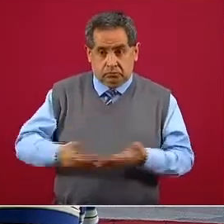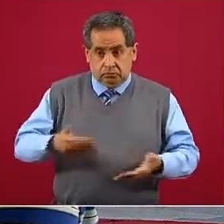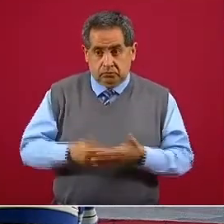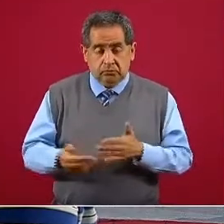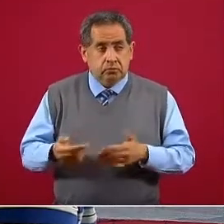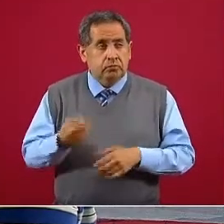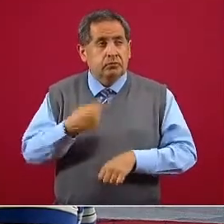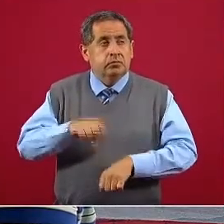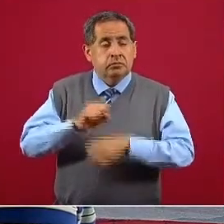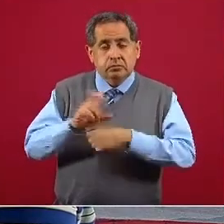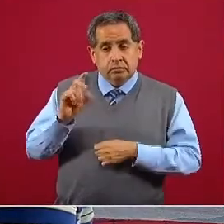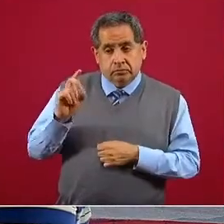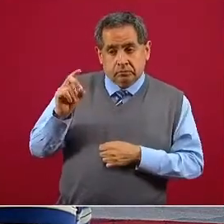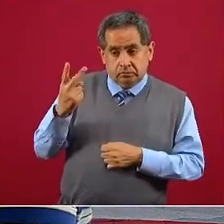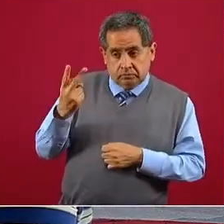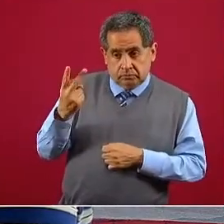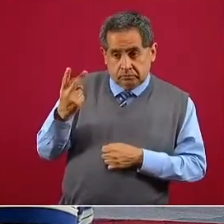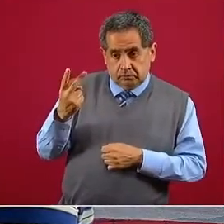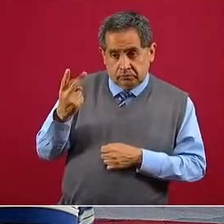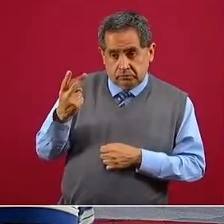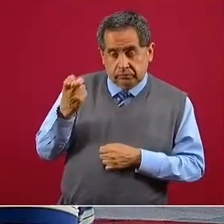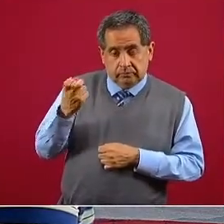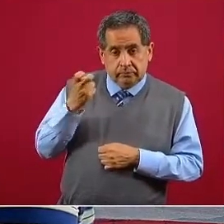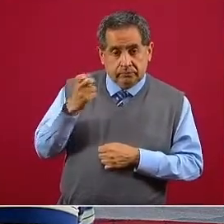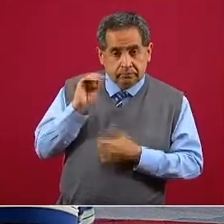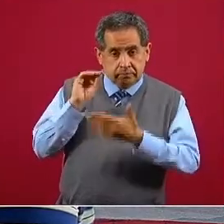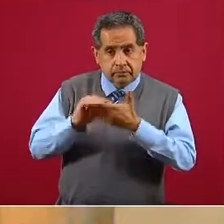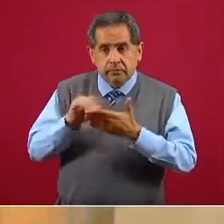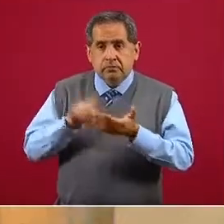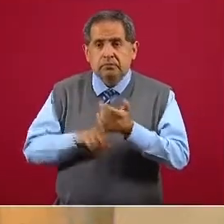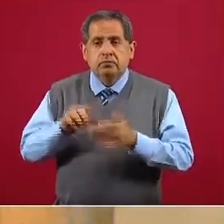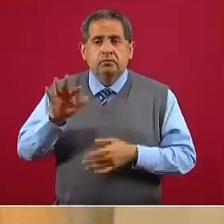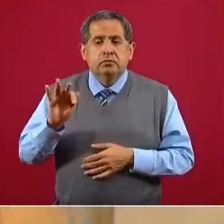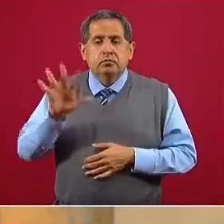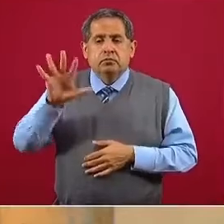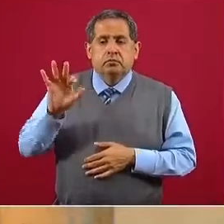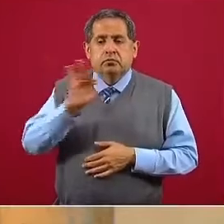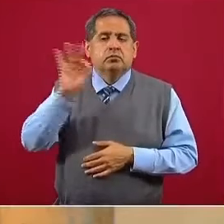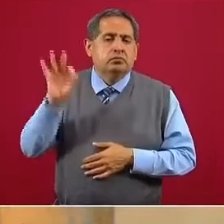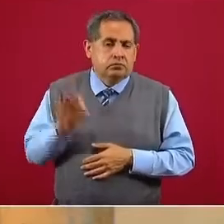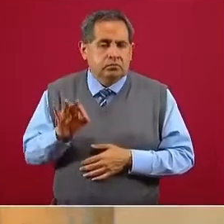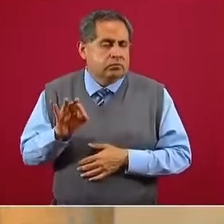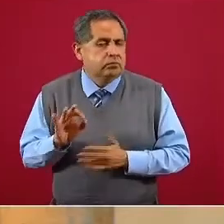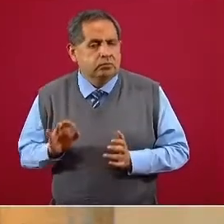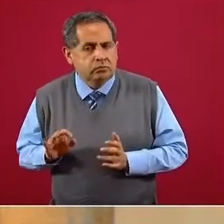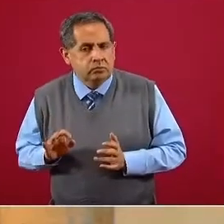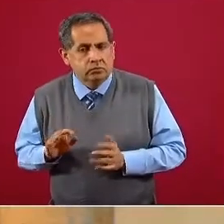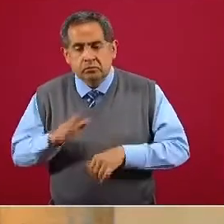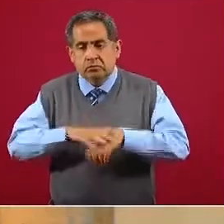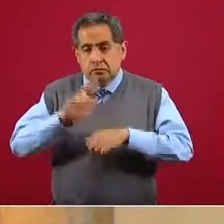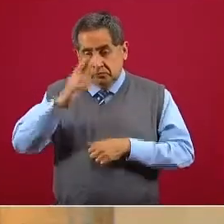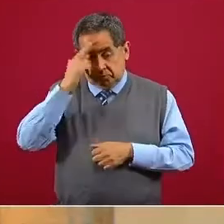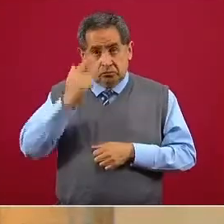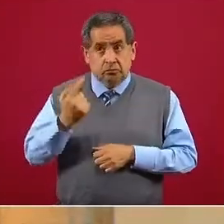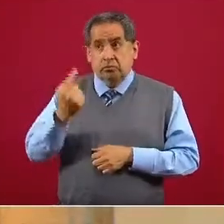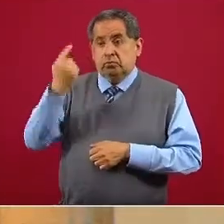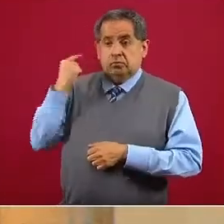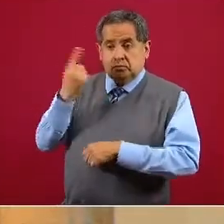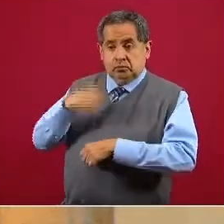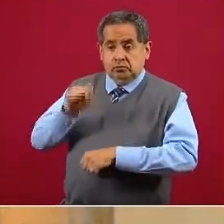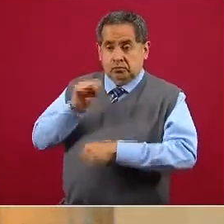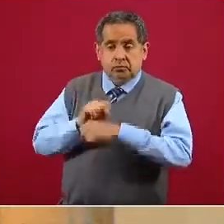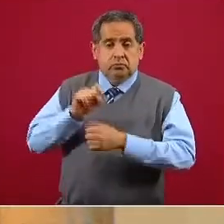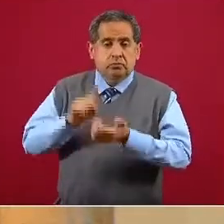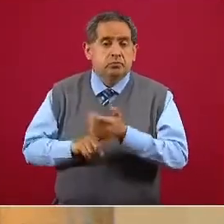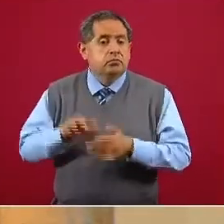semana 32, que es la última graficada, es del 45%, recordando que la semana pasada